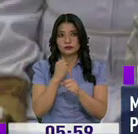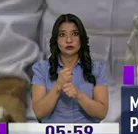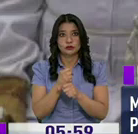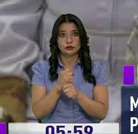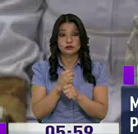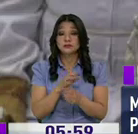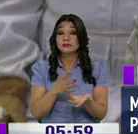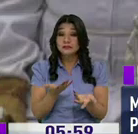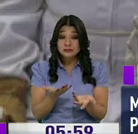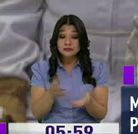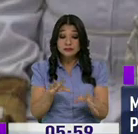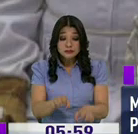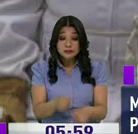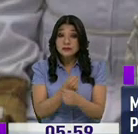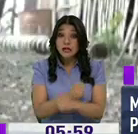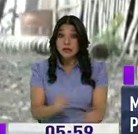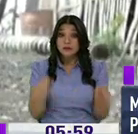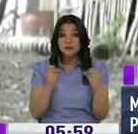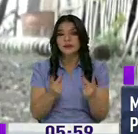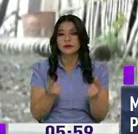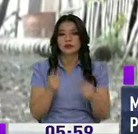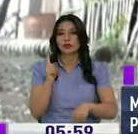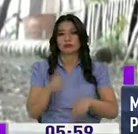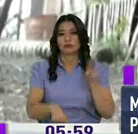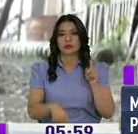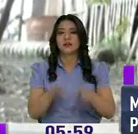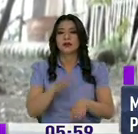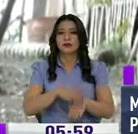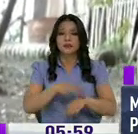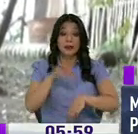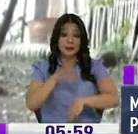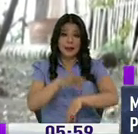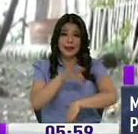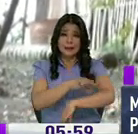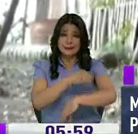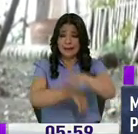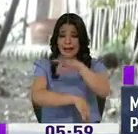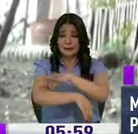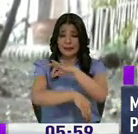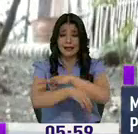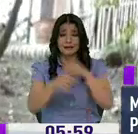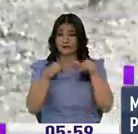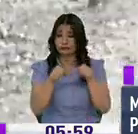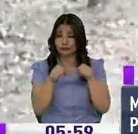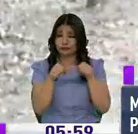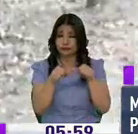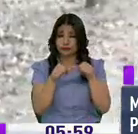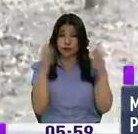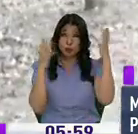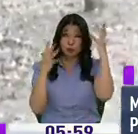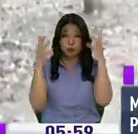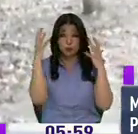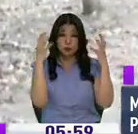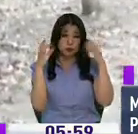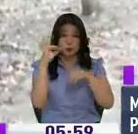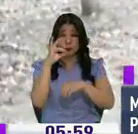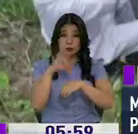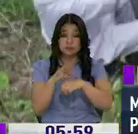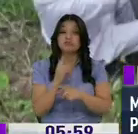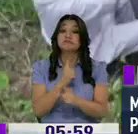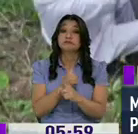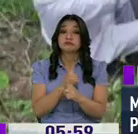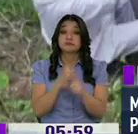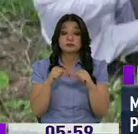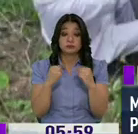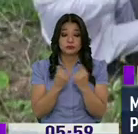no pudo ser rescatado de inmediato debido a la presencia de las abejas que no abandonaban el sitio. Esta situación obligó a los miembros